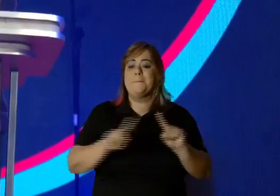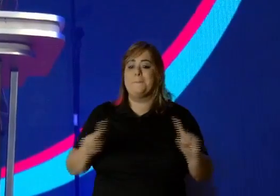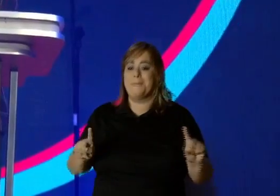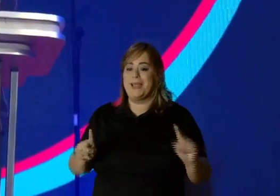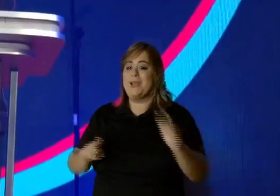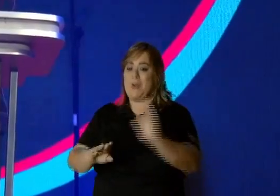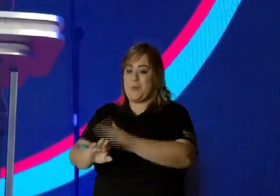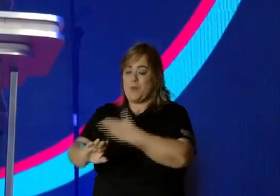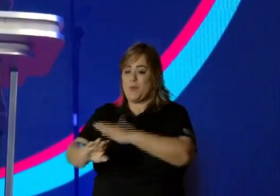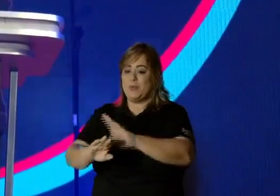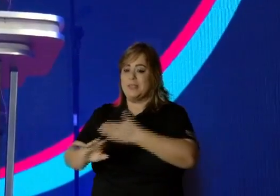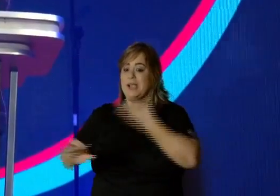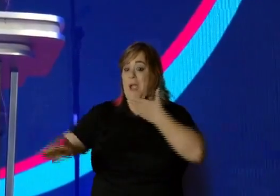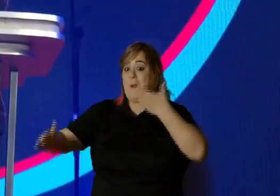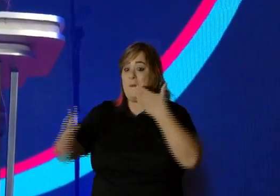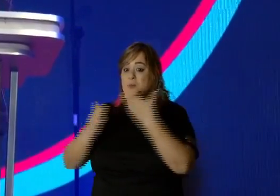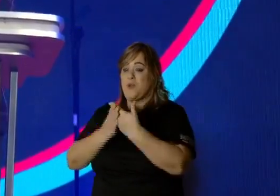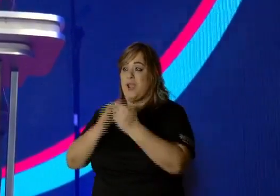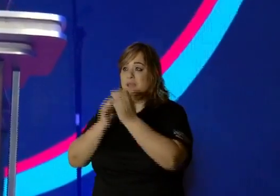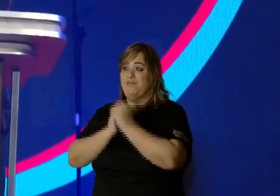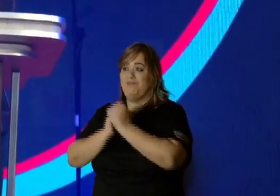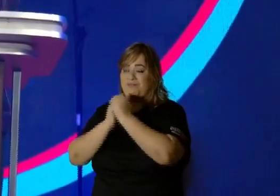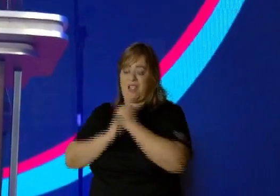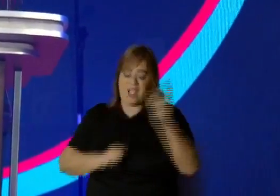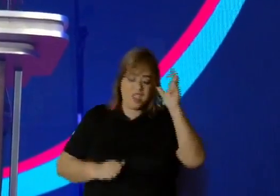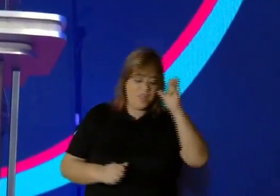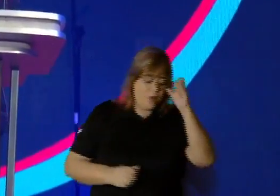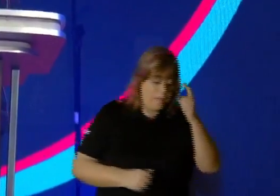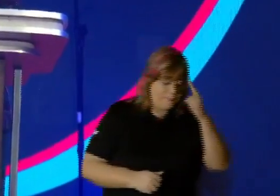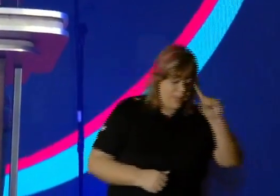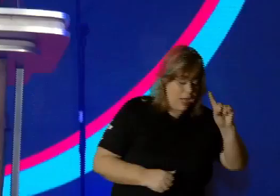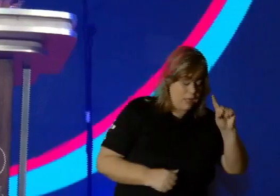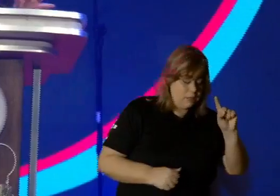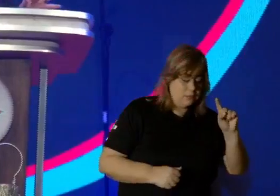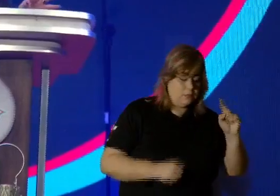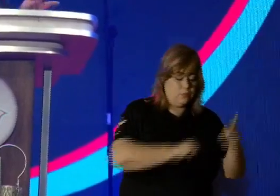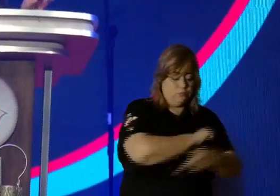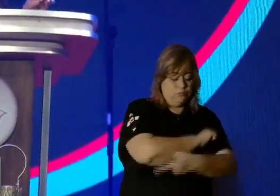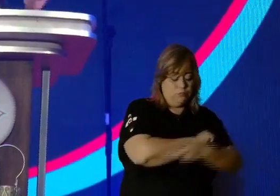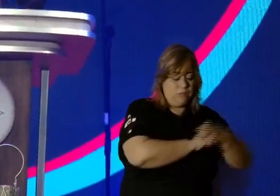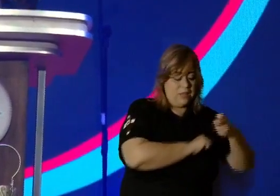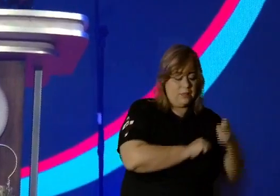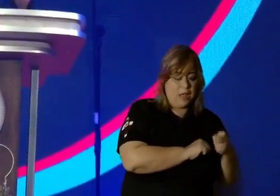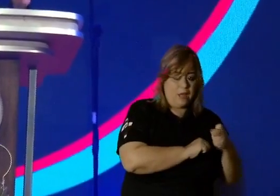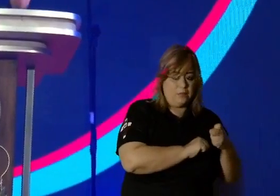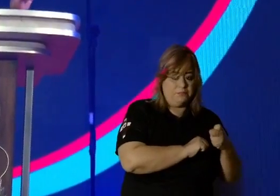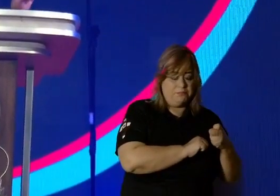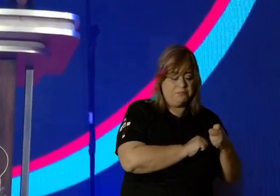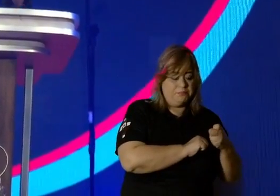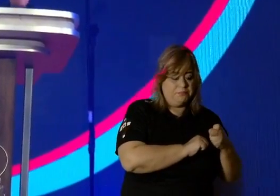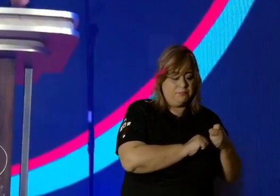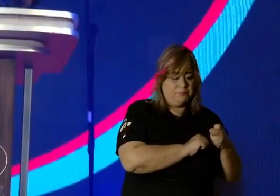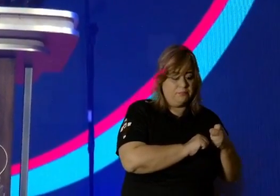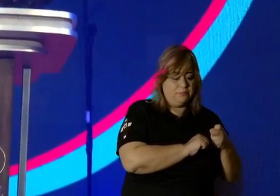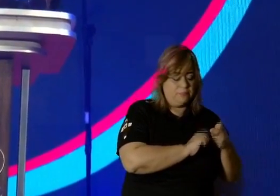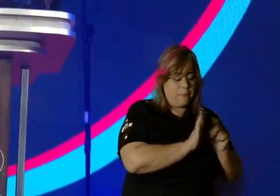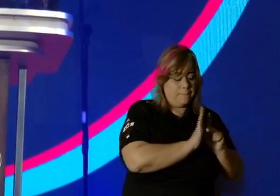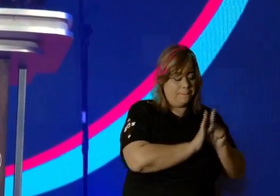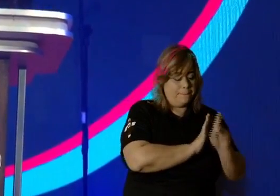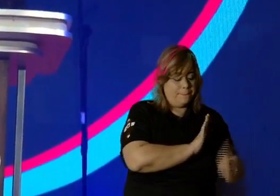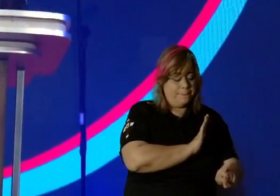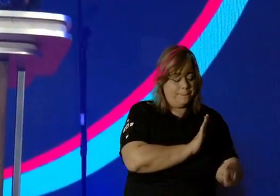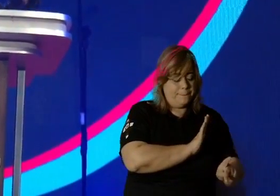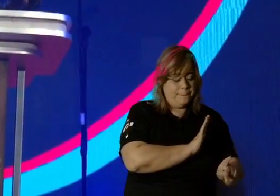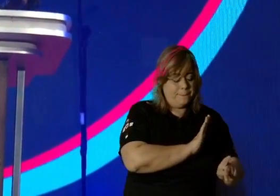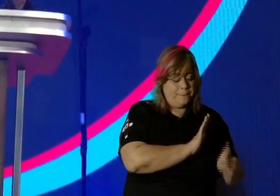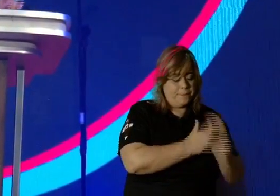ahí. Él vino a matar, hurtar y a destruir. Óyeme, se me pegó. Pero lo más bonito es que Jesús vino a darnos vida